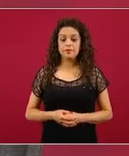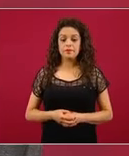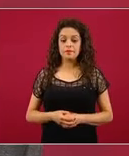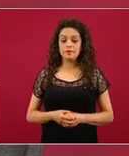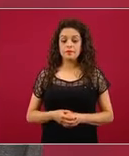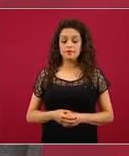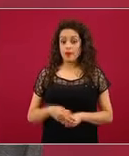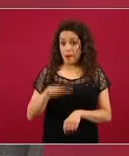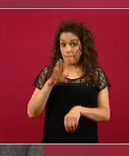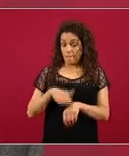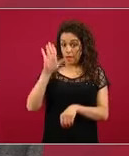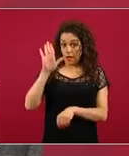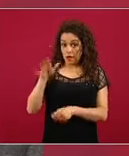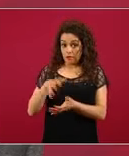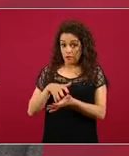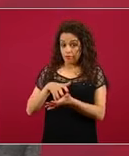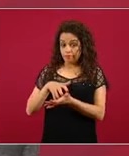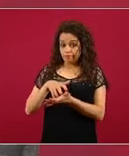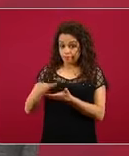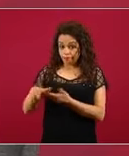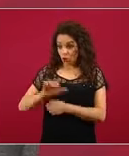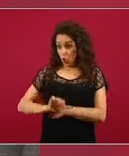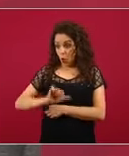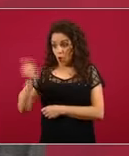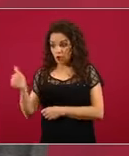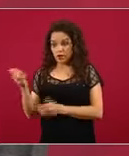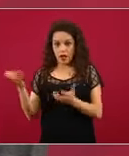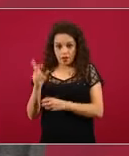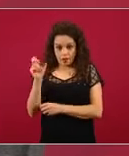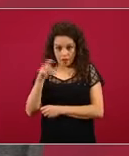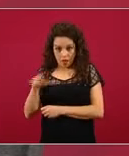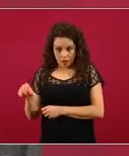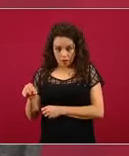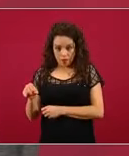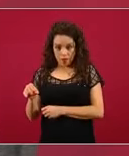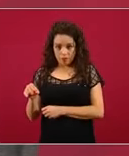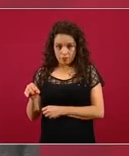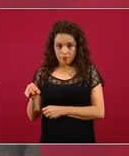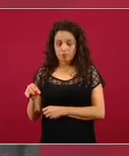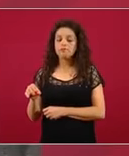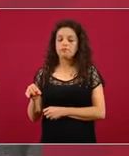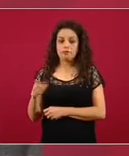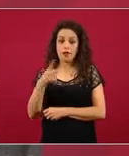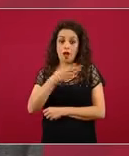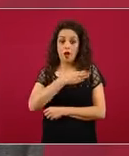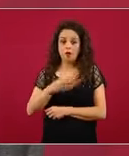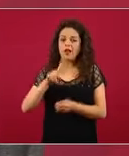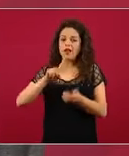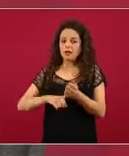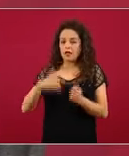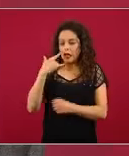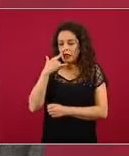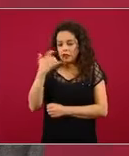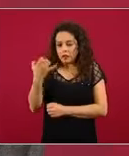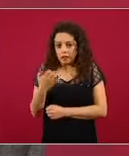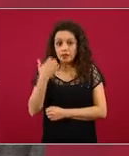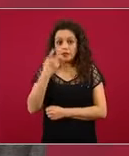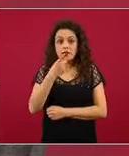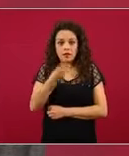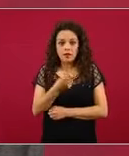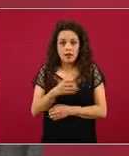la mayoría de las otras afectaciones, afortunadamente, son raras en el sentido de infrecuentes,